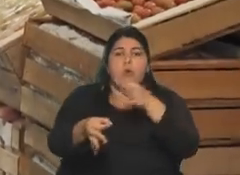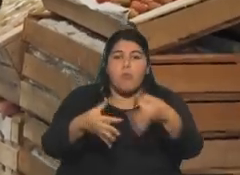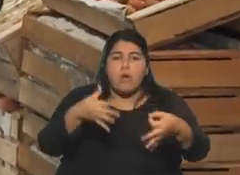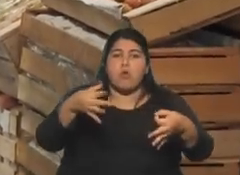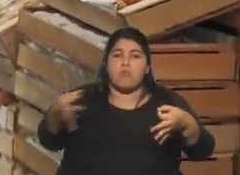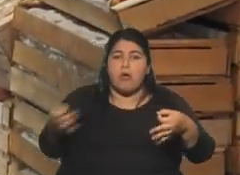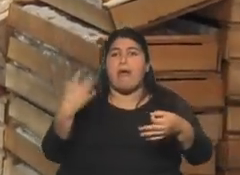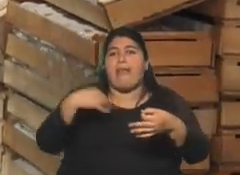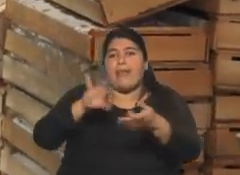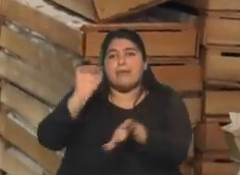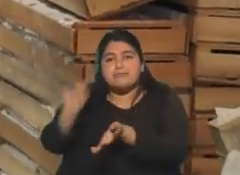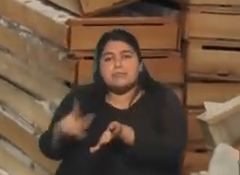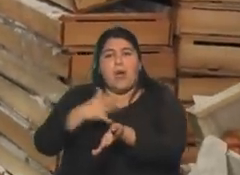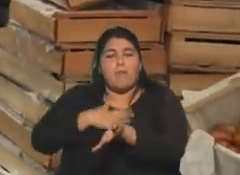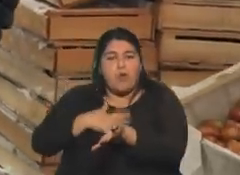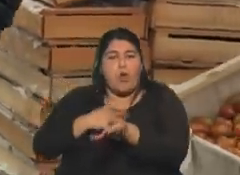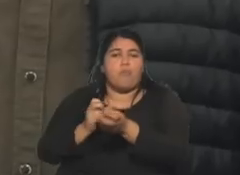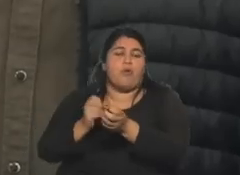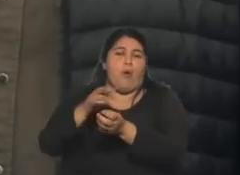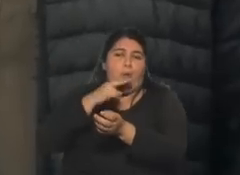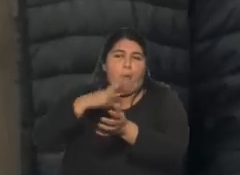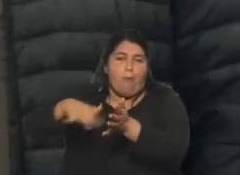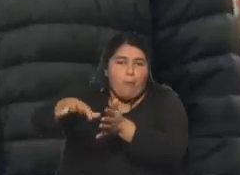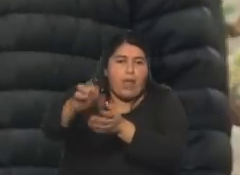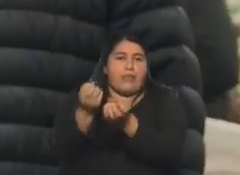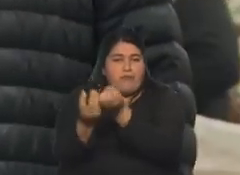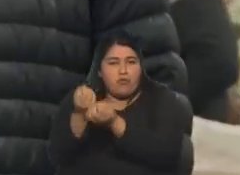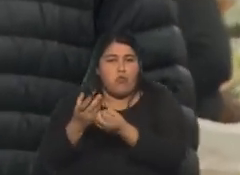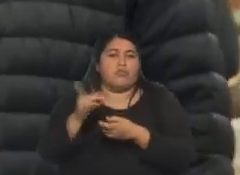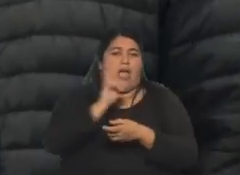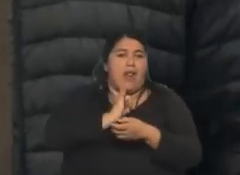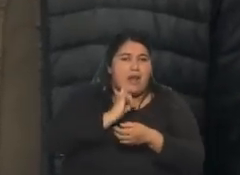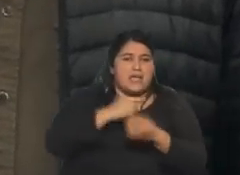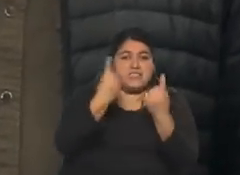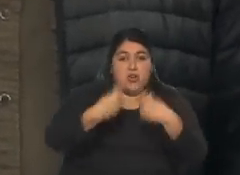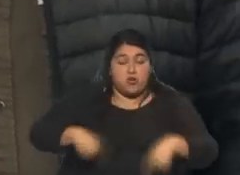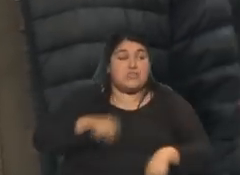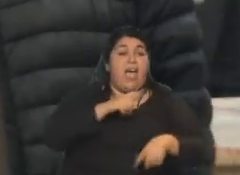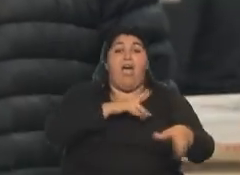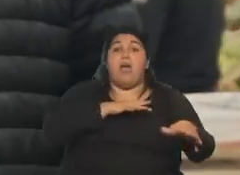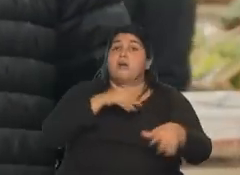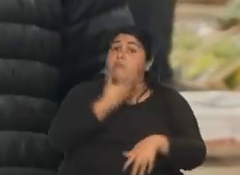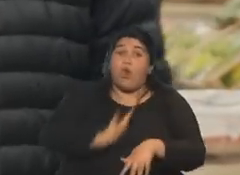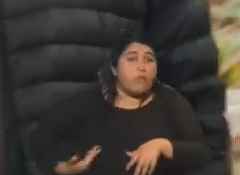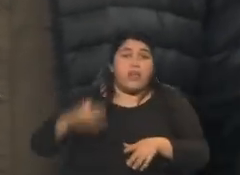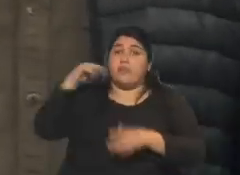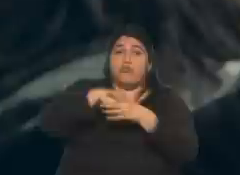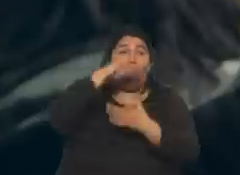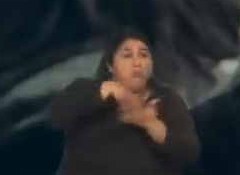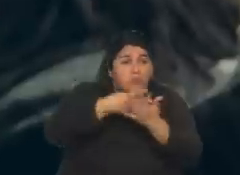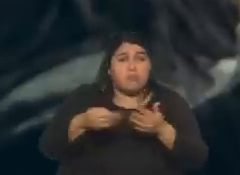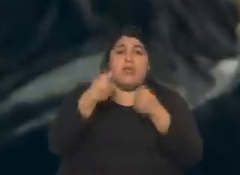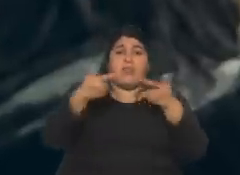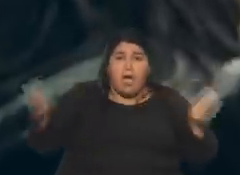verde frutihortícola, su cuenca lechera. Eso no puede ser si no es con un Estado activo que lo planifique y lo